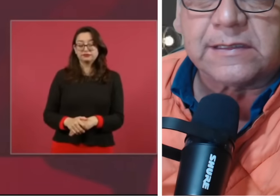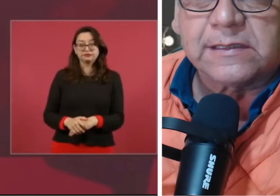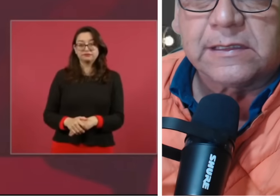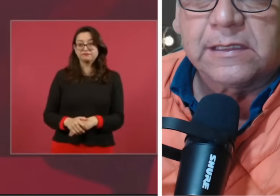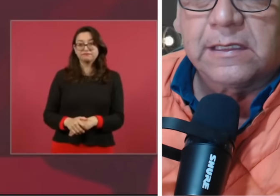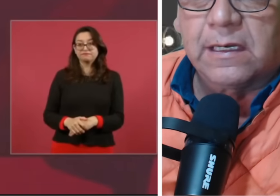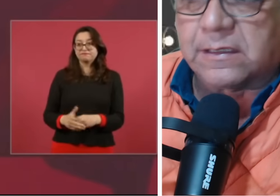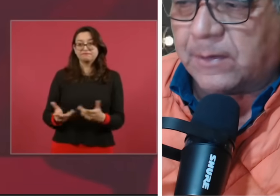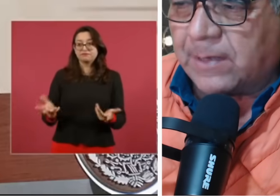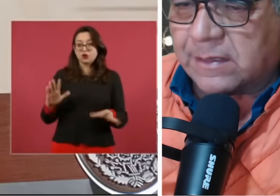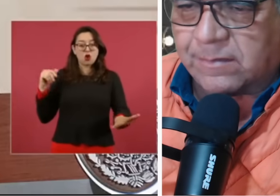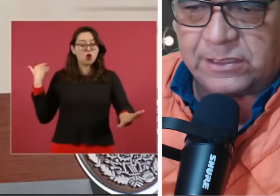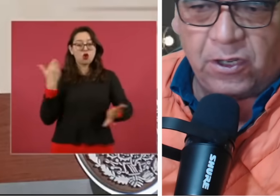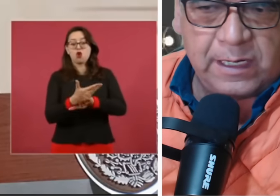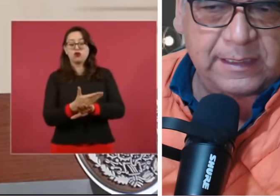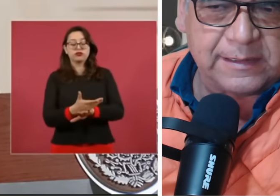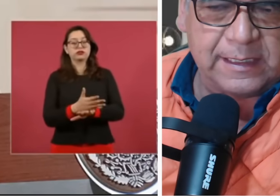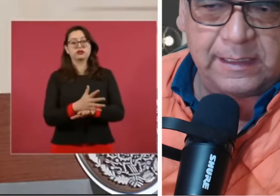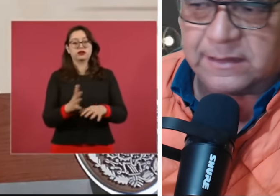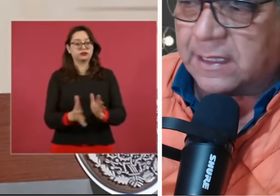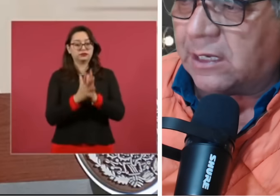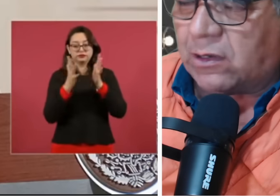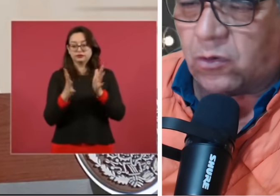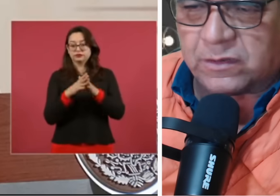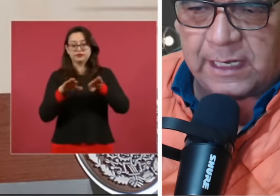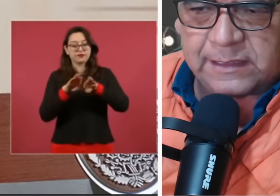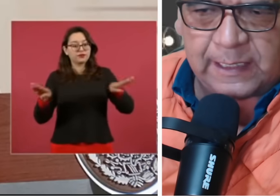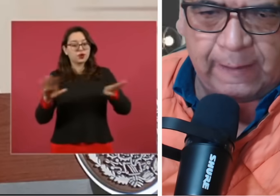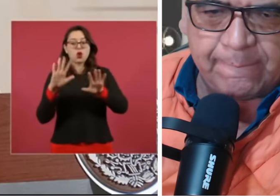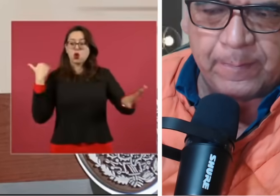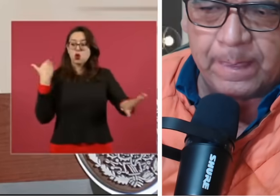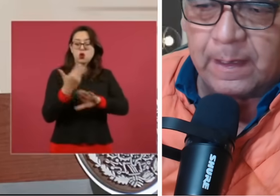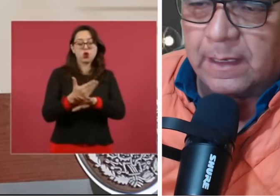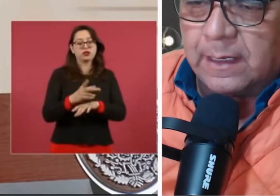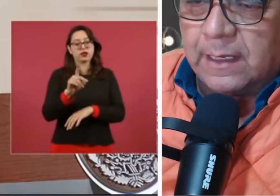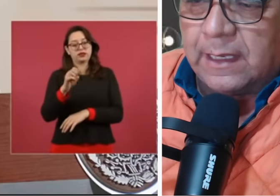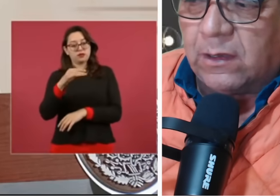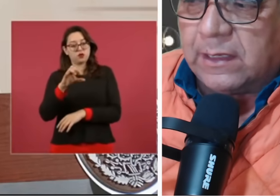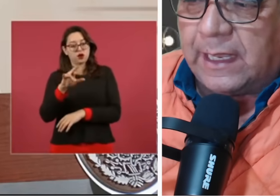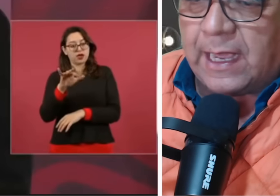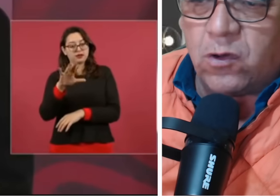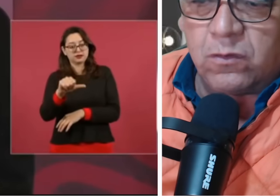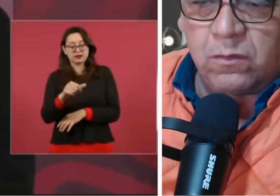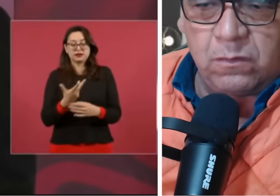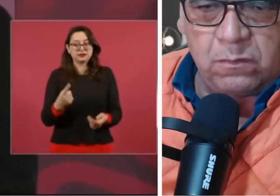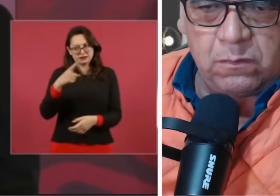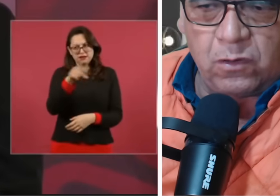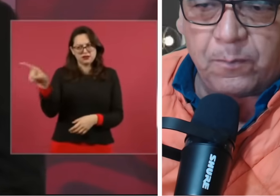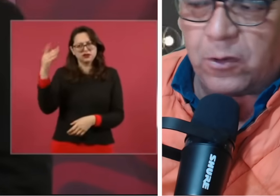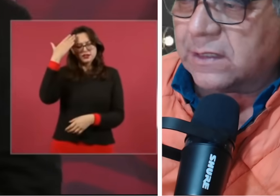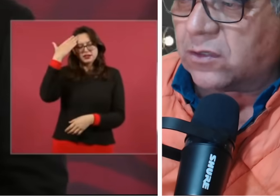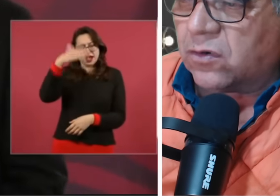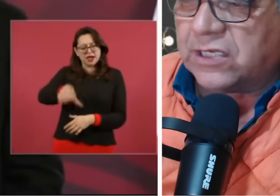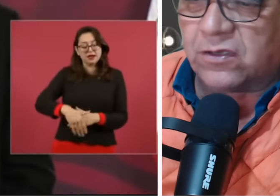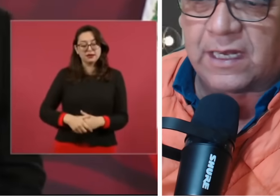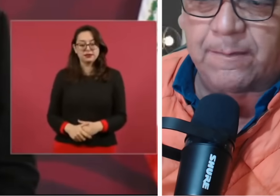amigas, las primeras versiones que se están dando a conocer es que llega un grupo